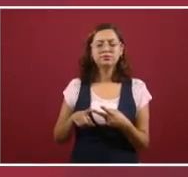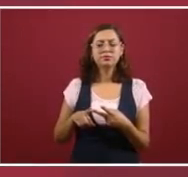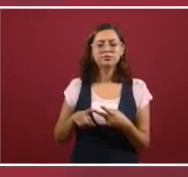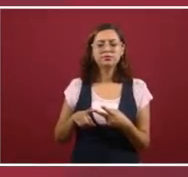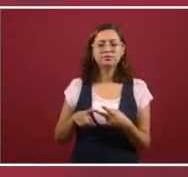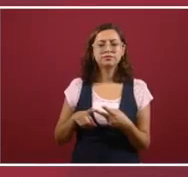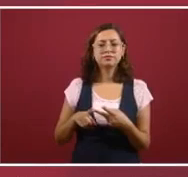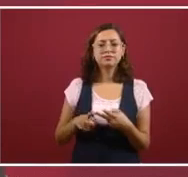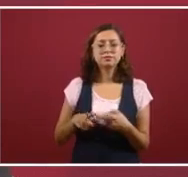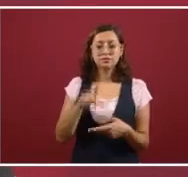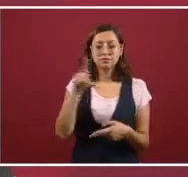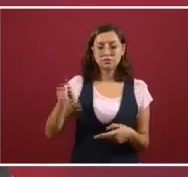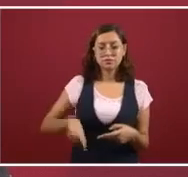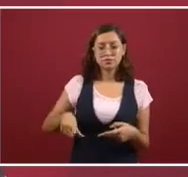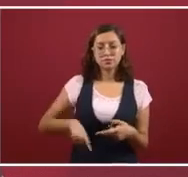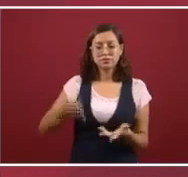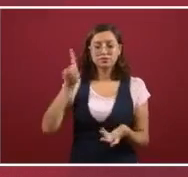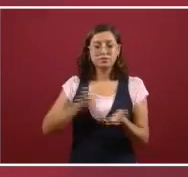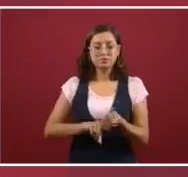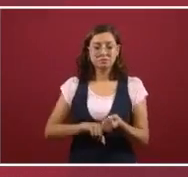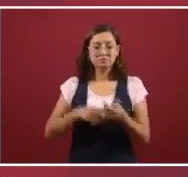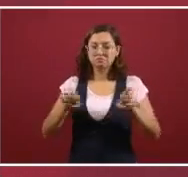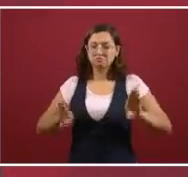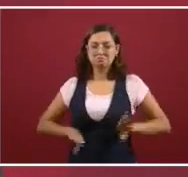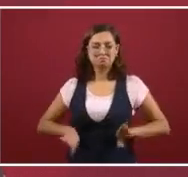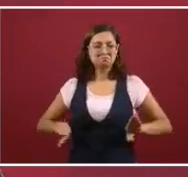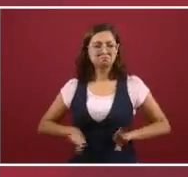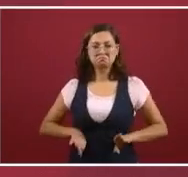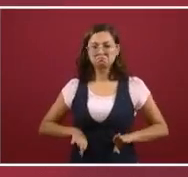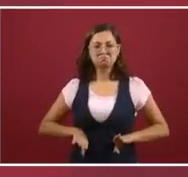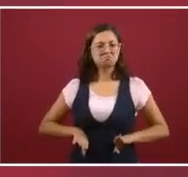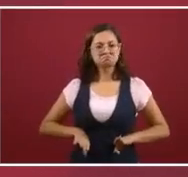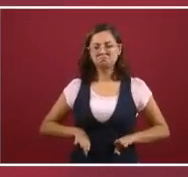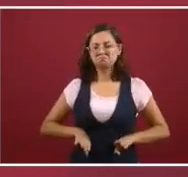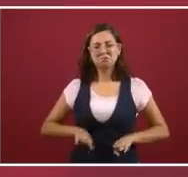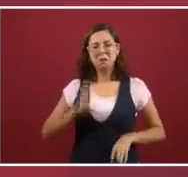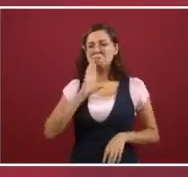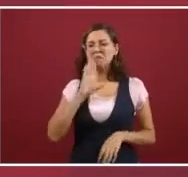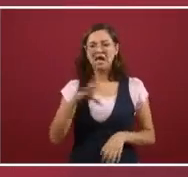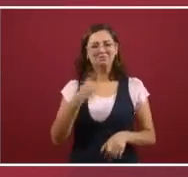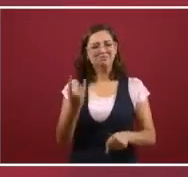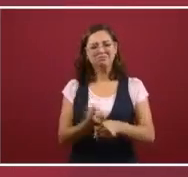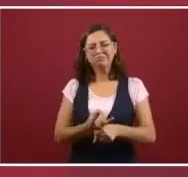gobernaba gente sin principios, sin ideales, y sigue sucediendo.